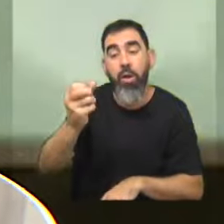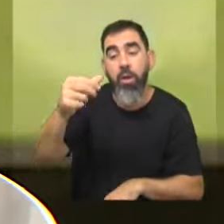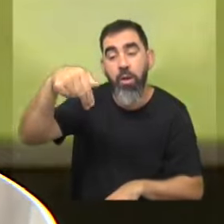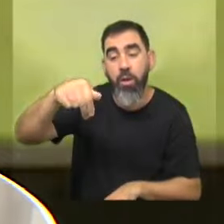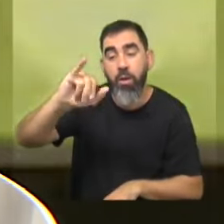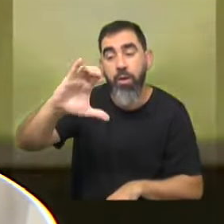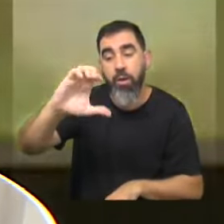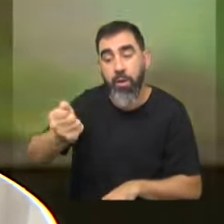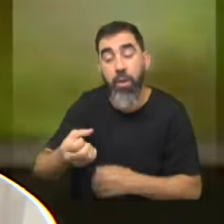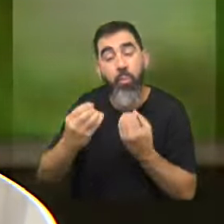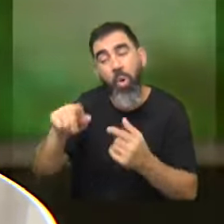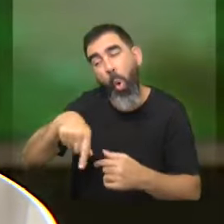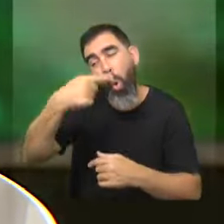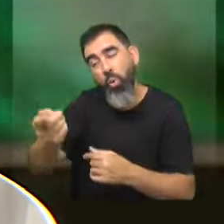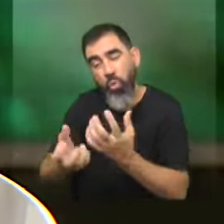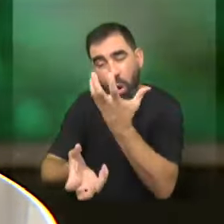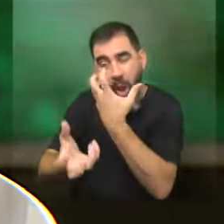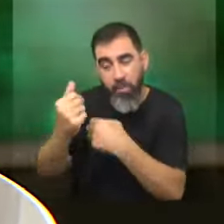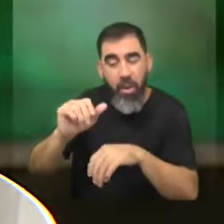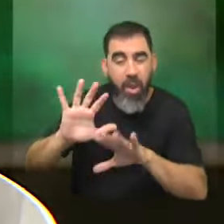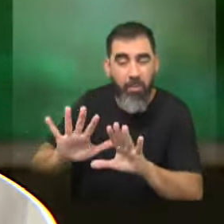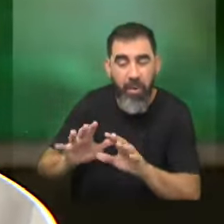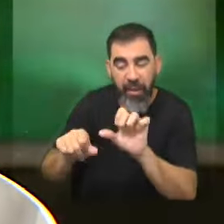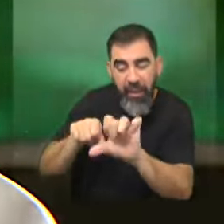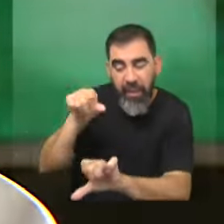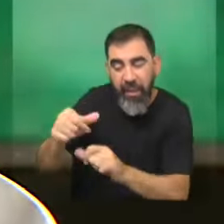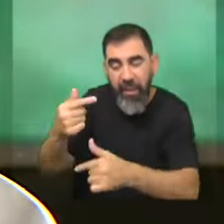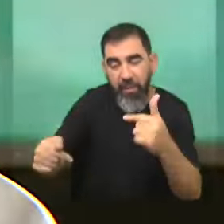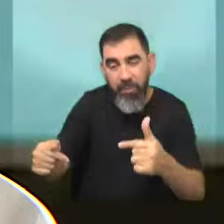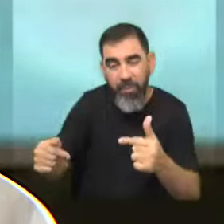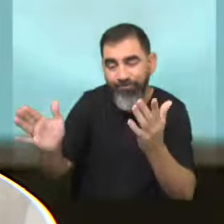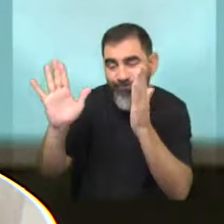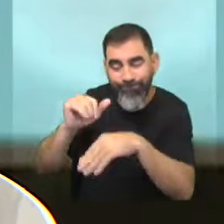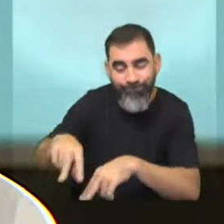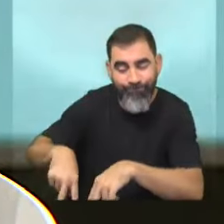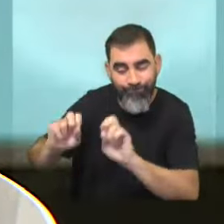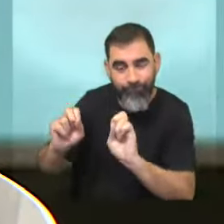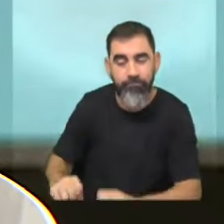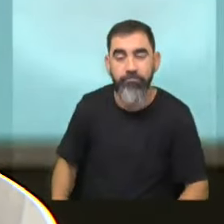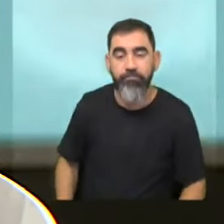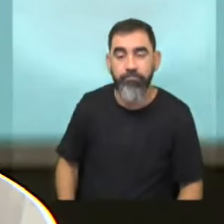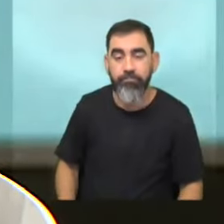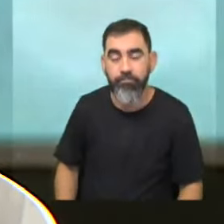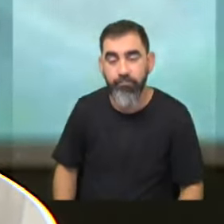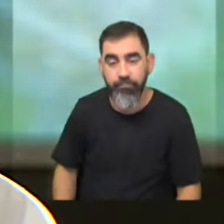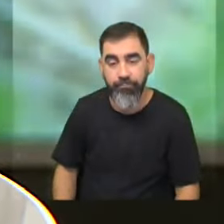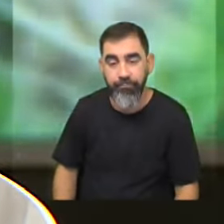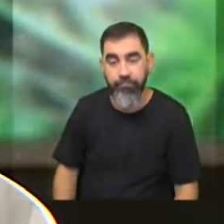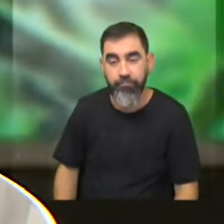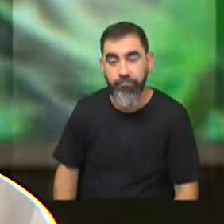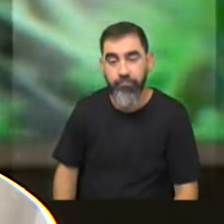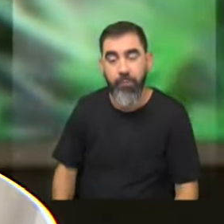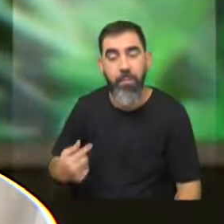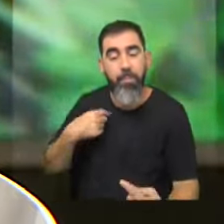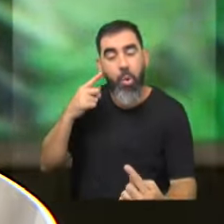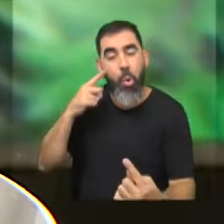en otro tipo de huertas, posiblemente con agroquímicos y demás, no lo íbamos a poder encontrar. Claro. Entonces, en realidad, mi objetivo